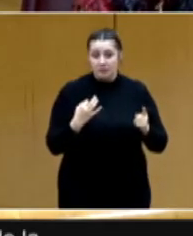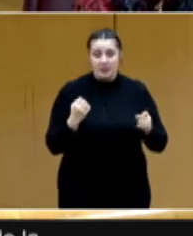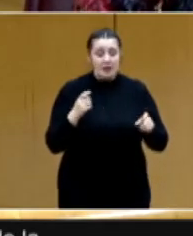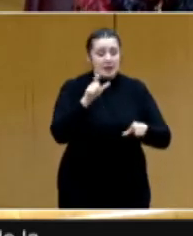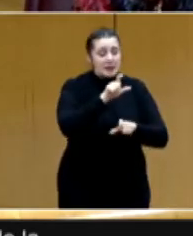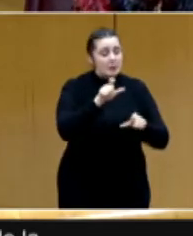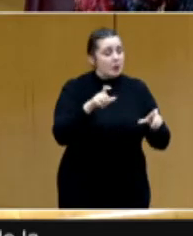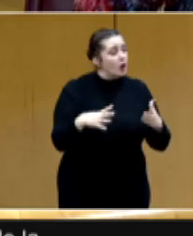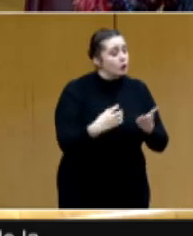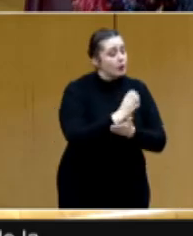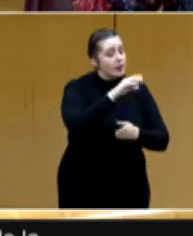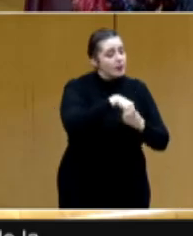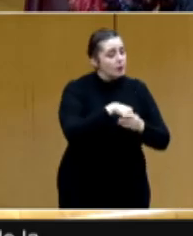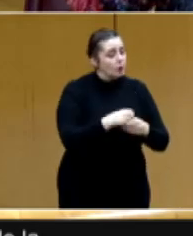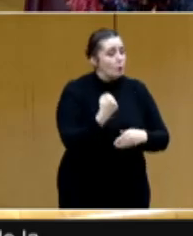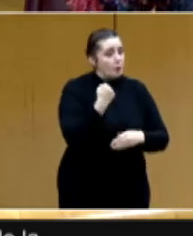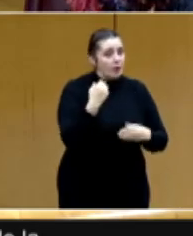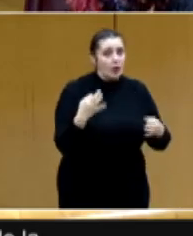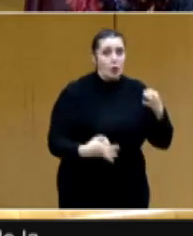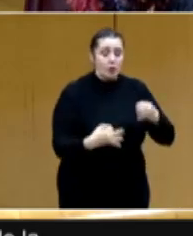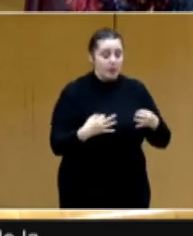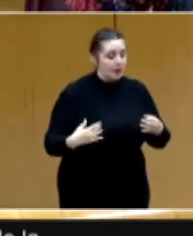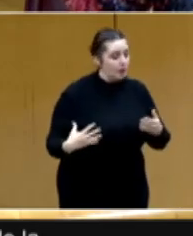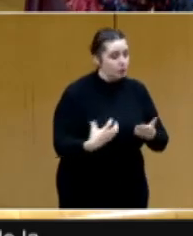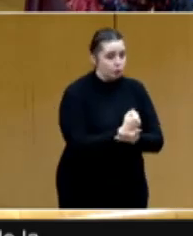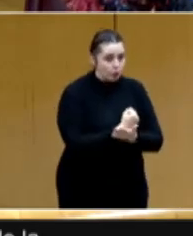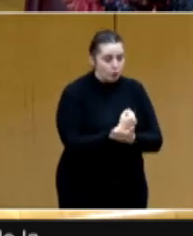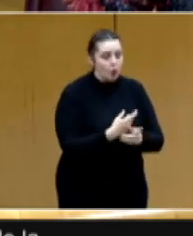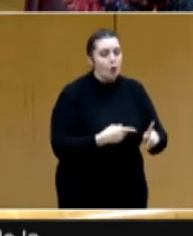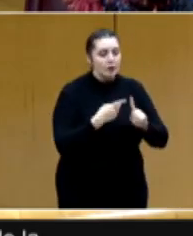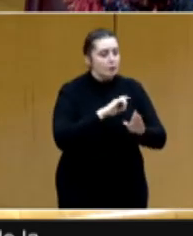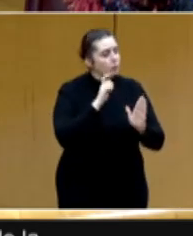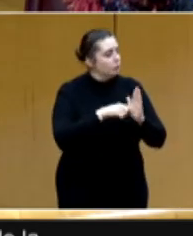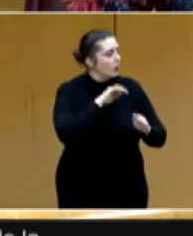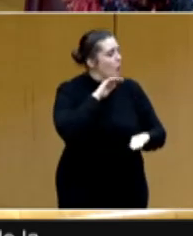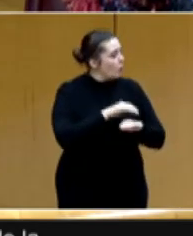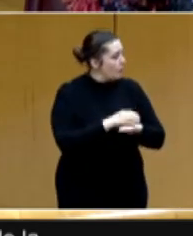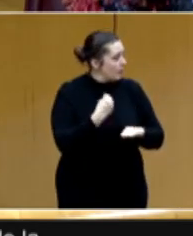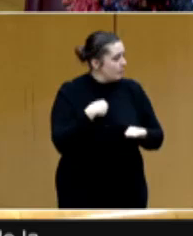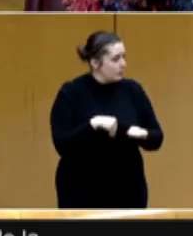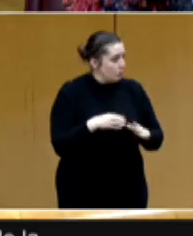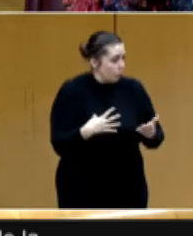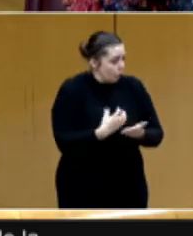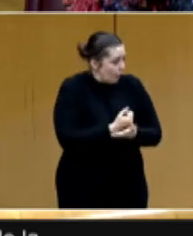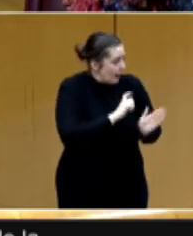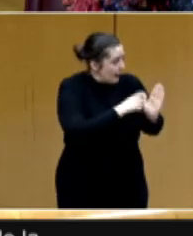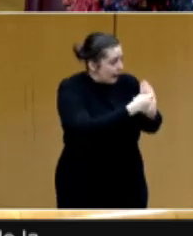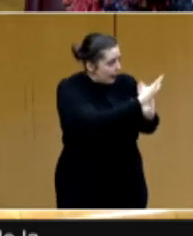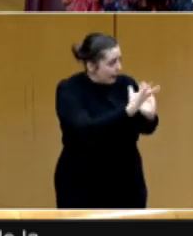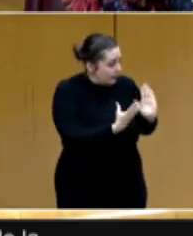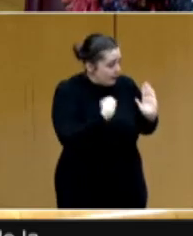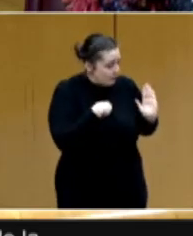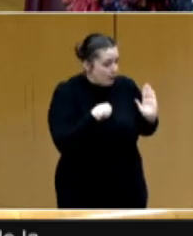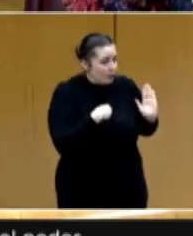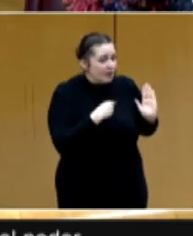el poder judicial para que la ley se cumpla como ocurre con todas Pero especialmente en aquellas que tienen